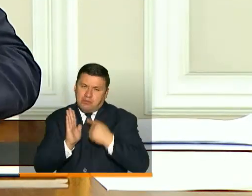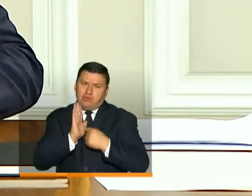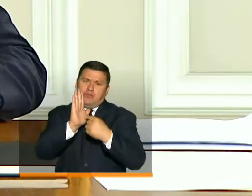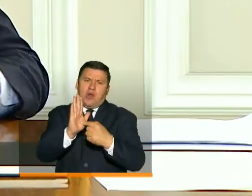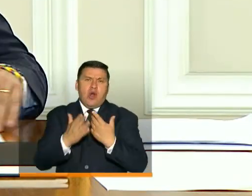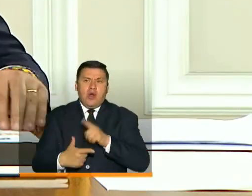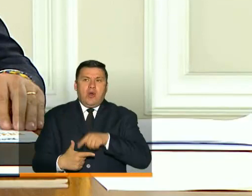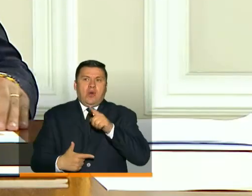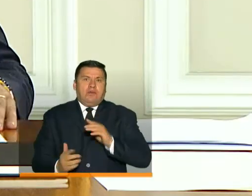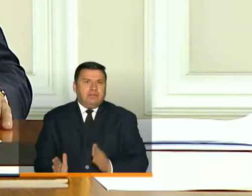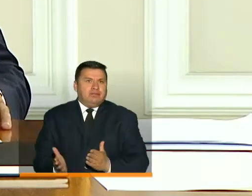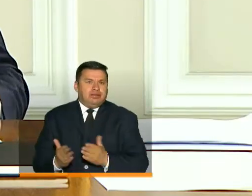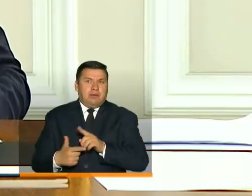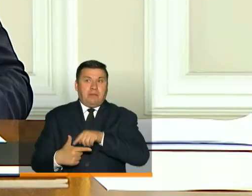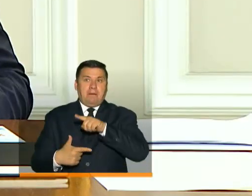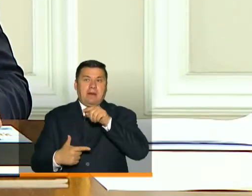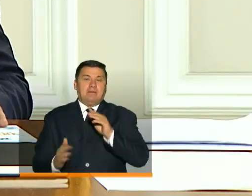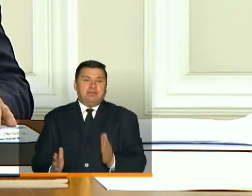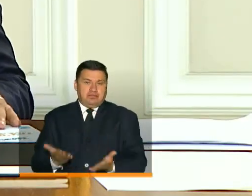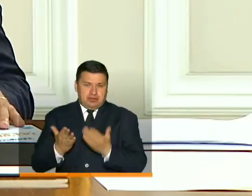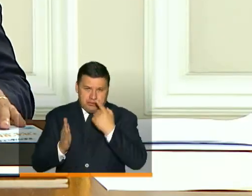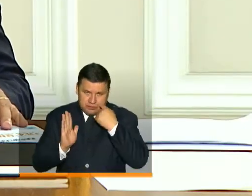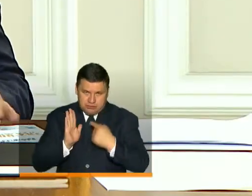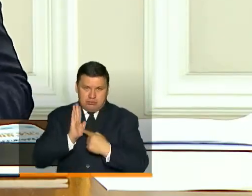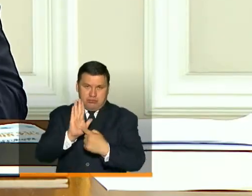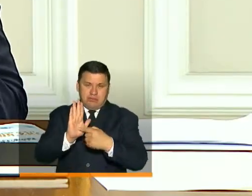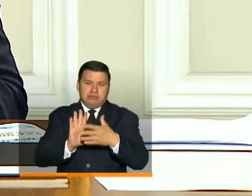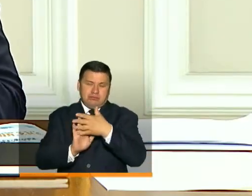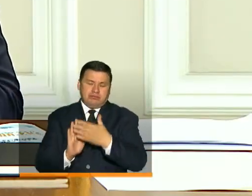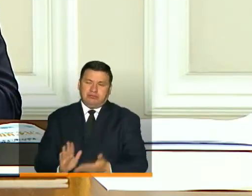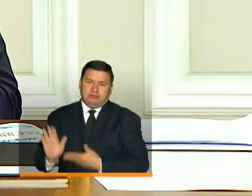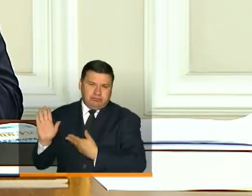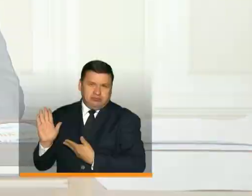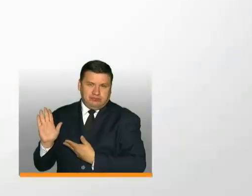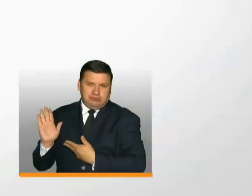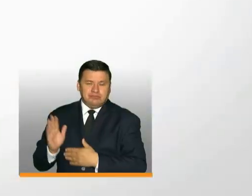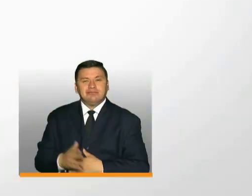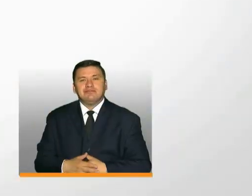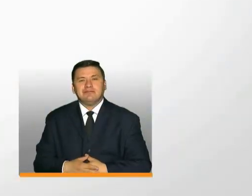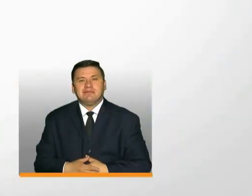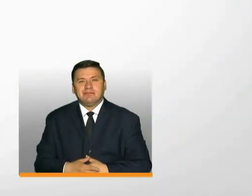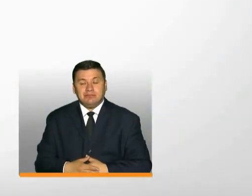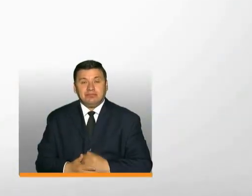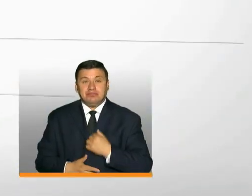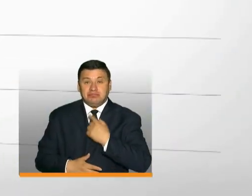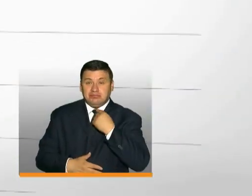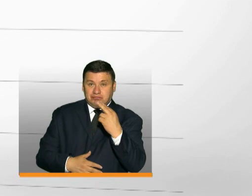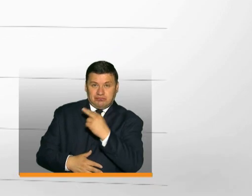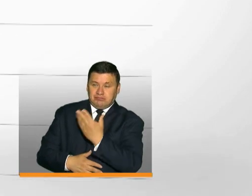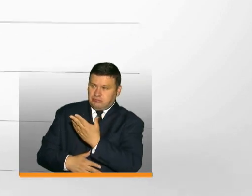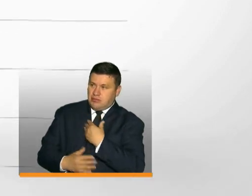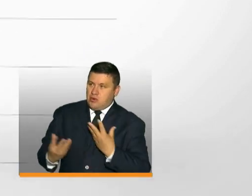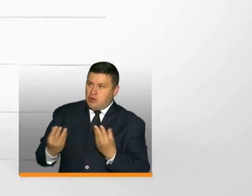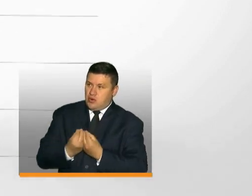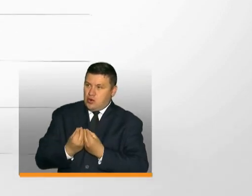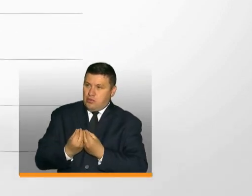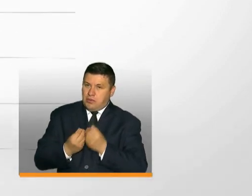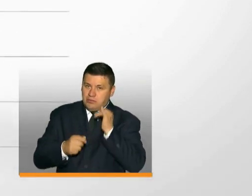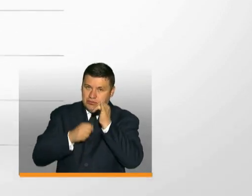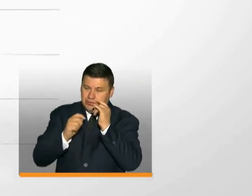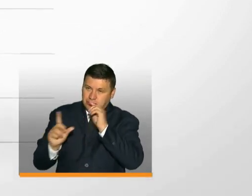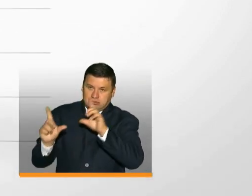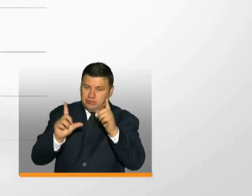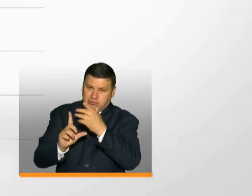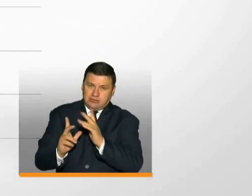cómo crecen los recuperados en Colombia, es lo que van a ver ustedes a continuación en pantalla, que me gustaría que nos lo ponga aquí el equipo de la producción,